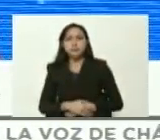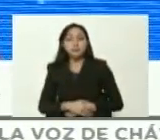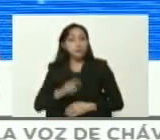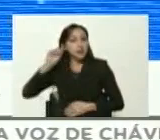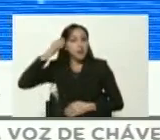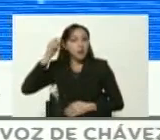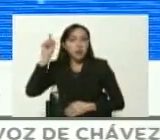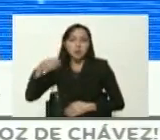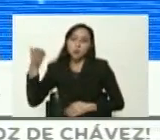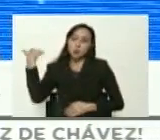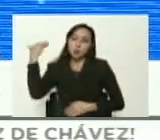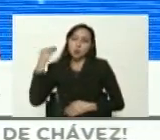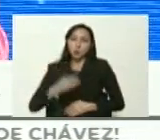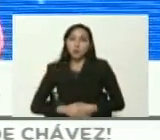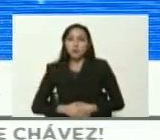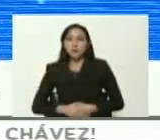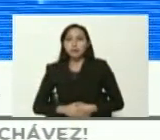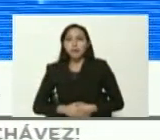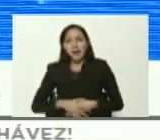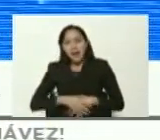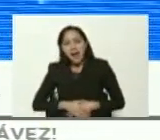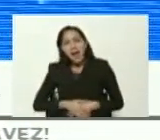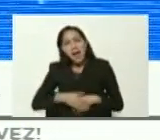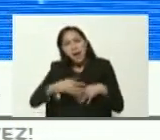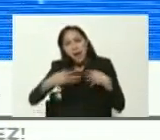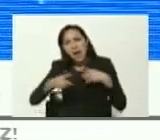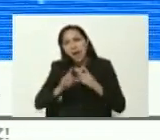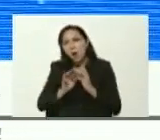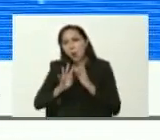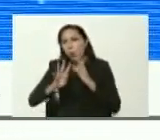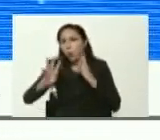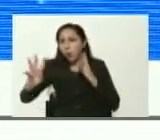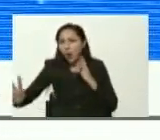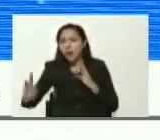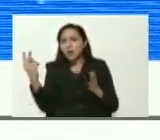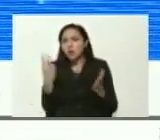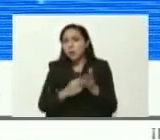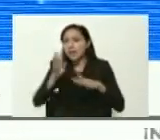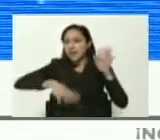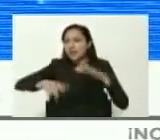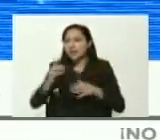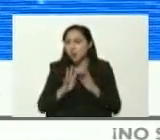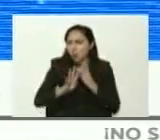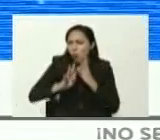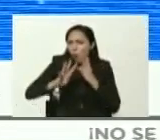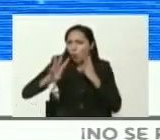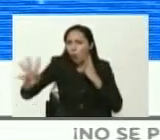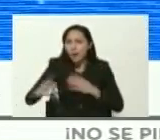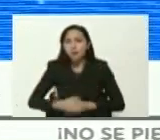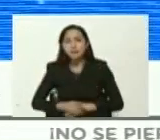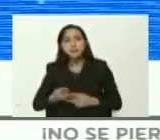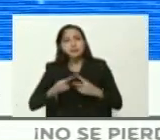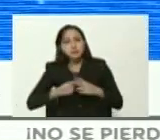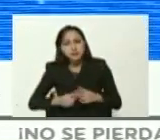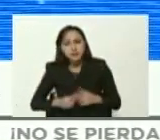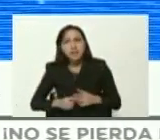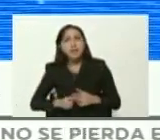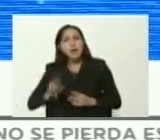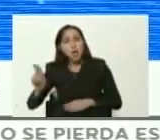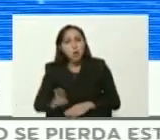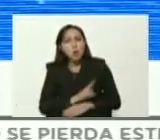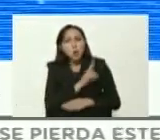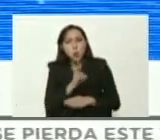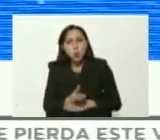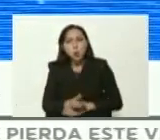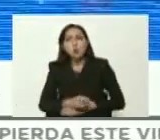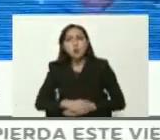Recuerden ustedes cuando generaron aquellas colas en el año 2015, utilizando técnicas que se han utilizado en